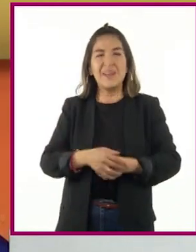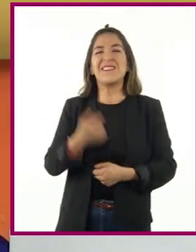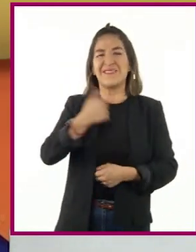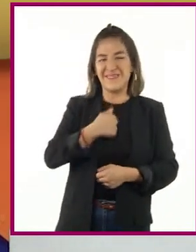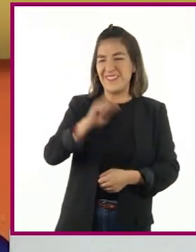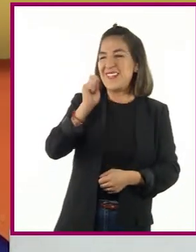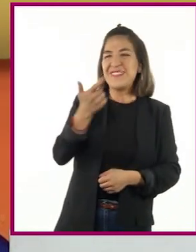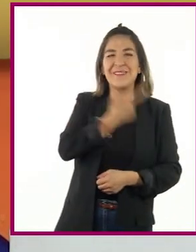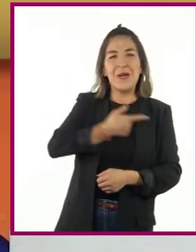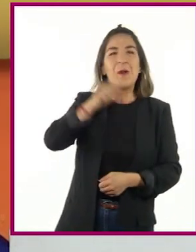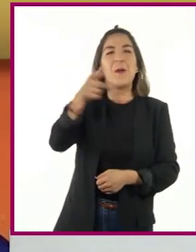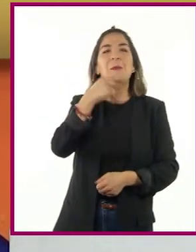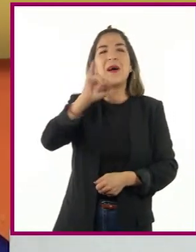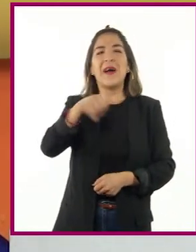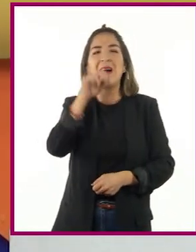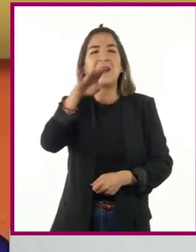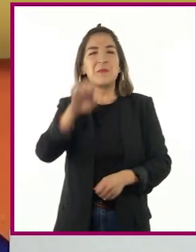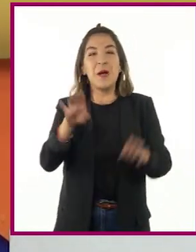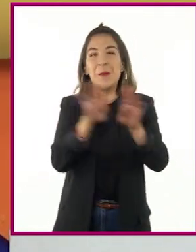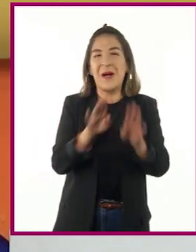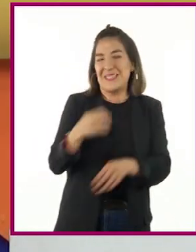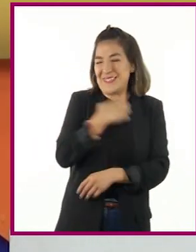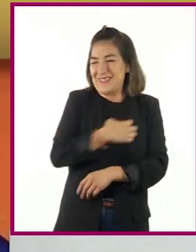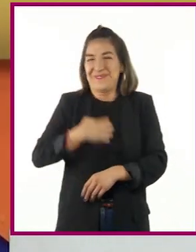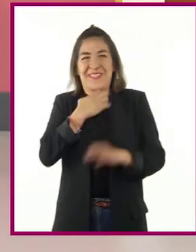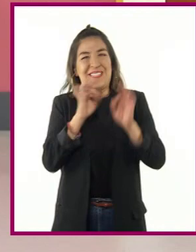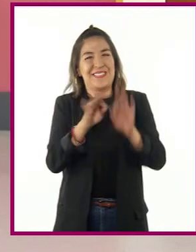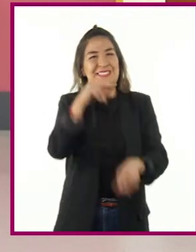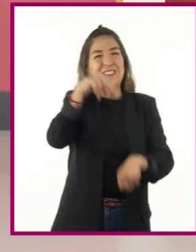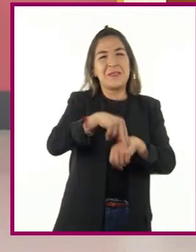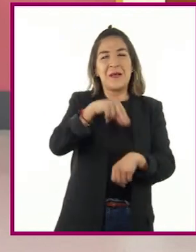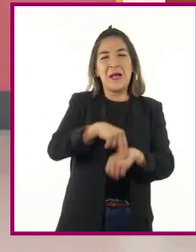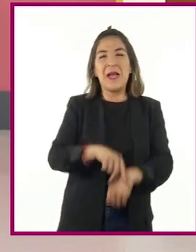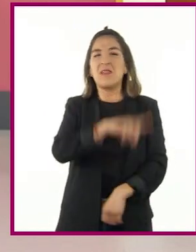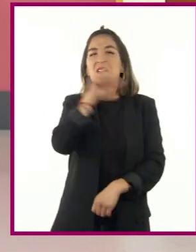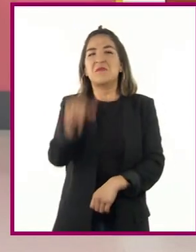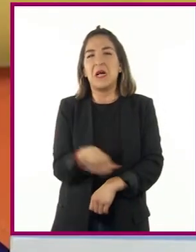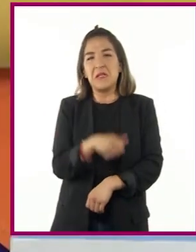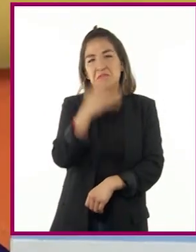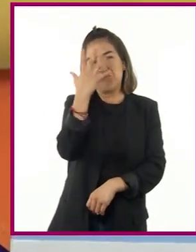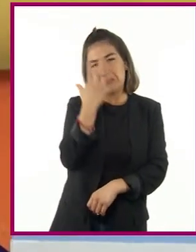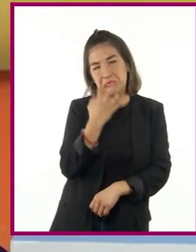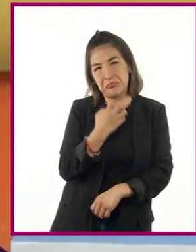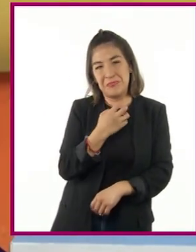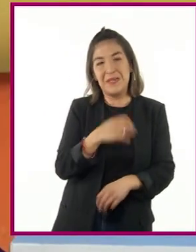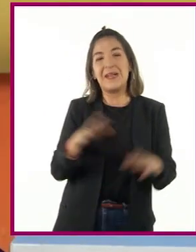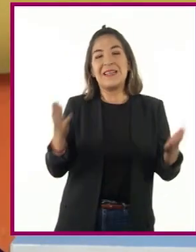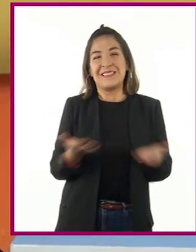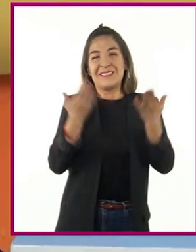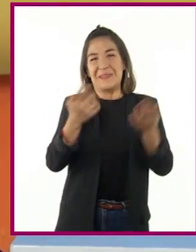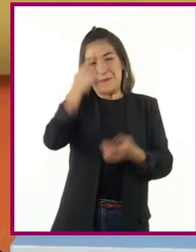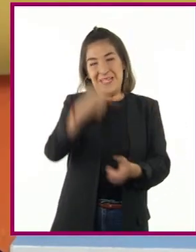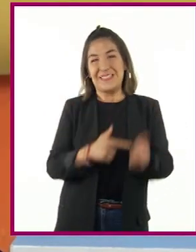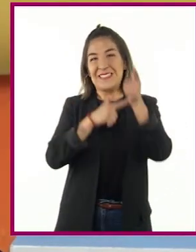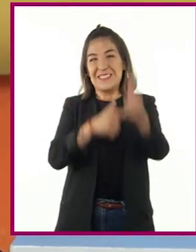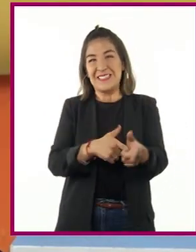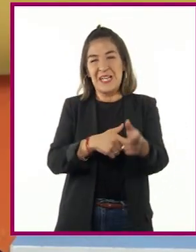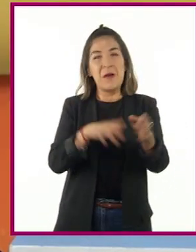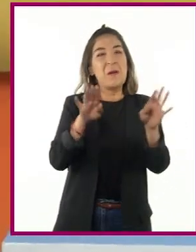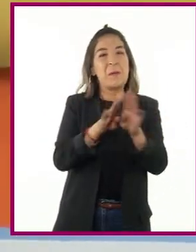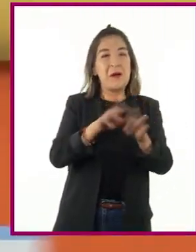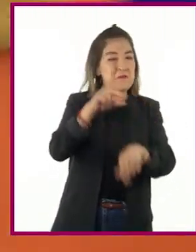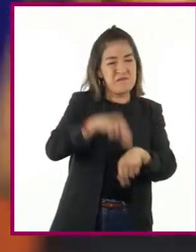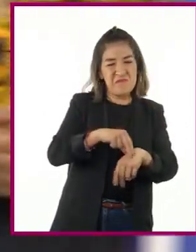experiencia trágica con la medicina y todas las emociones que tuvo en torno a ella en motivación para comenzar a escribir poesía.